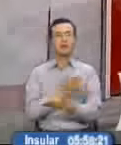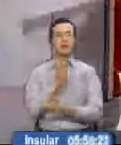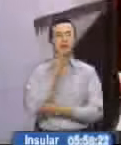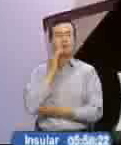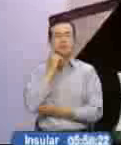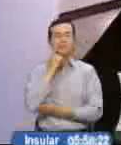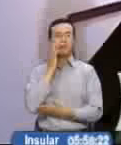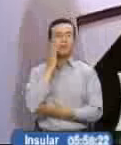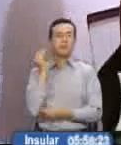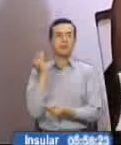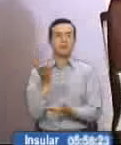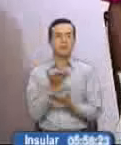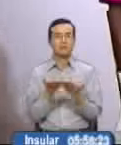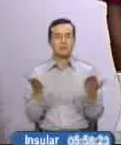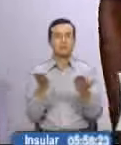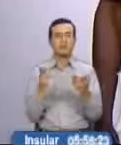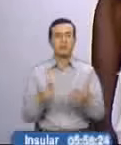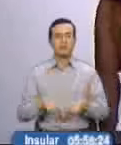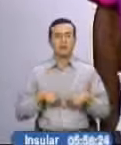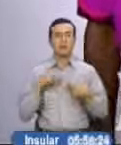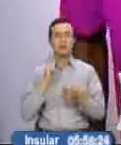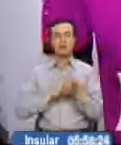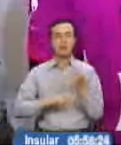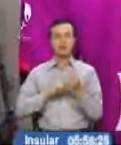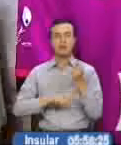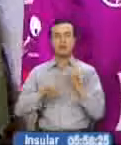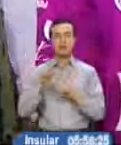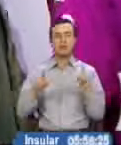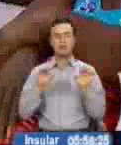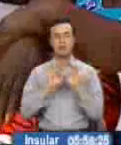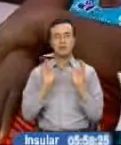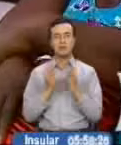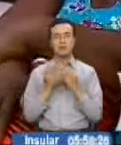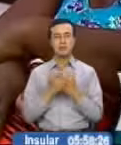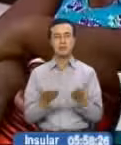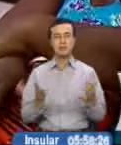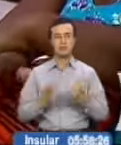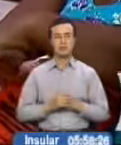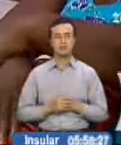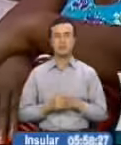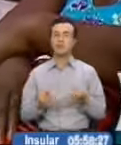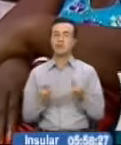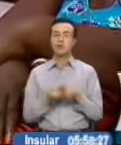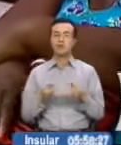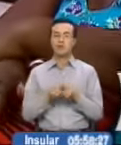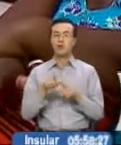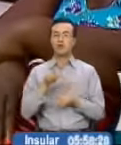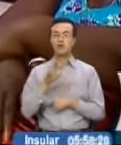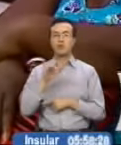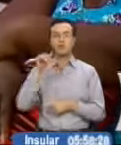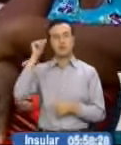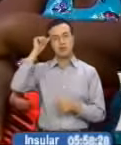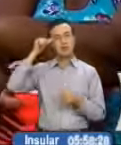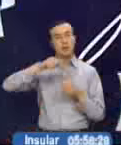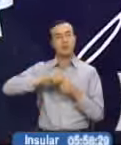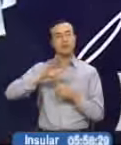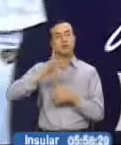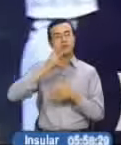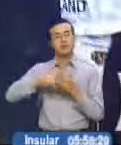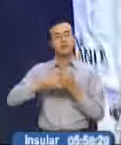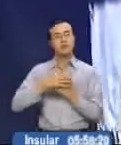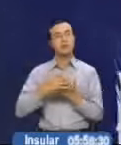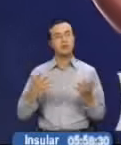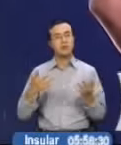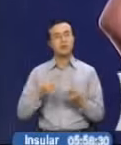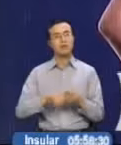sus padres, donde también viven sus hermanos y varios familiares. Asimismo, don Luis recuerda las vivencias de su hijo en